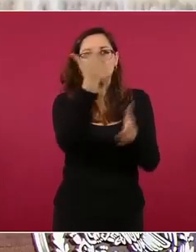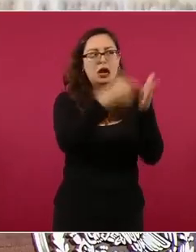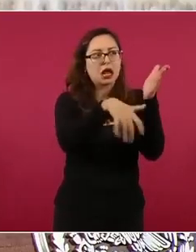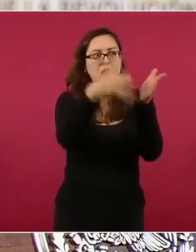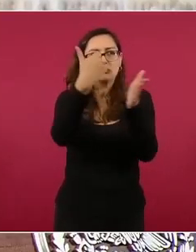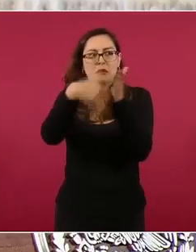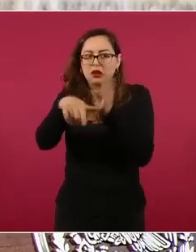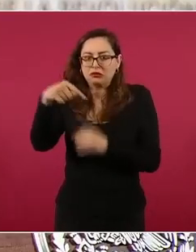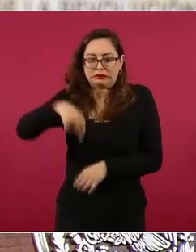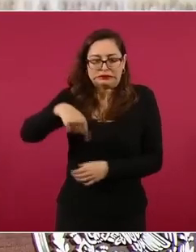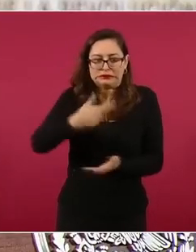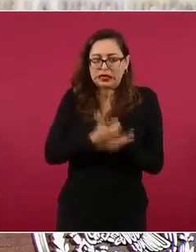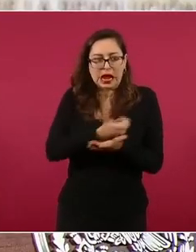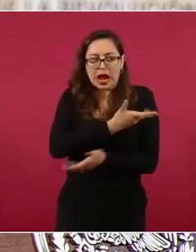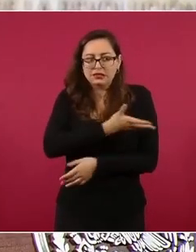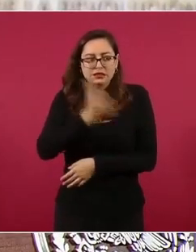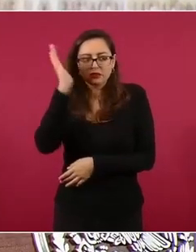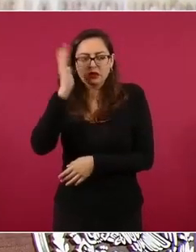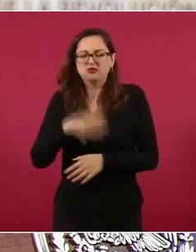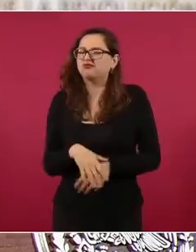A ellos no les importa